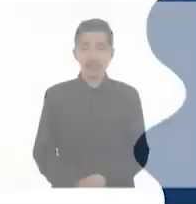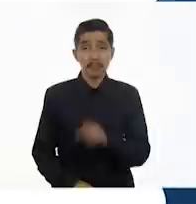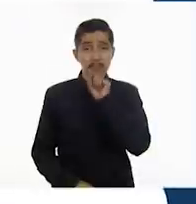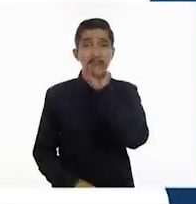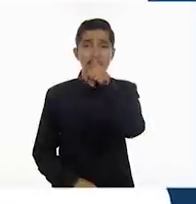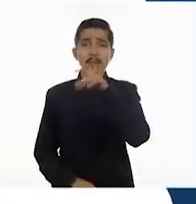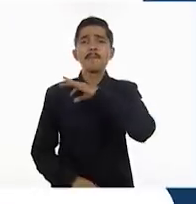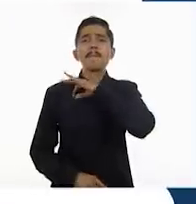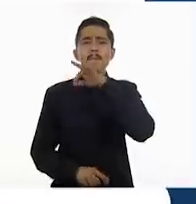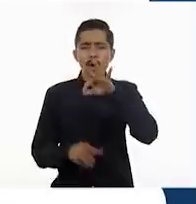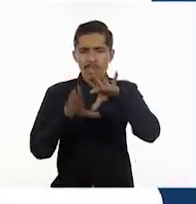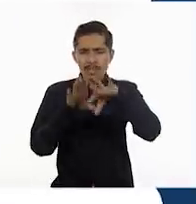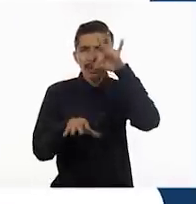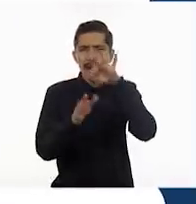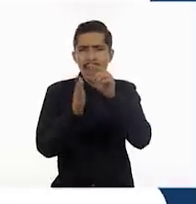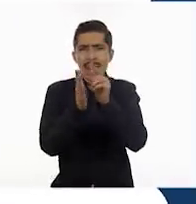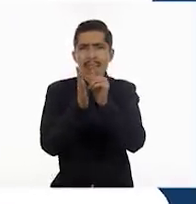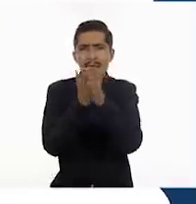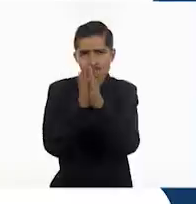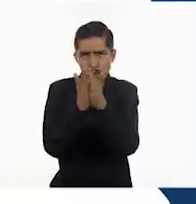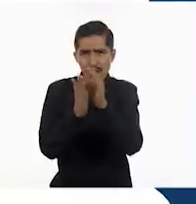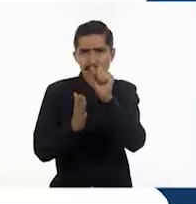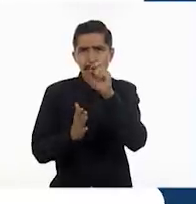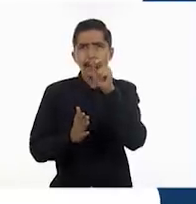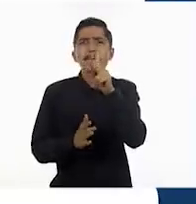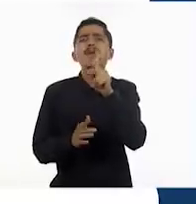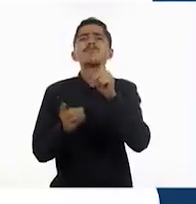También puedes encontrar los libros de texto en la página